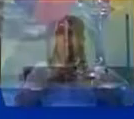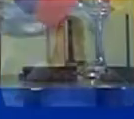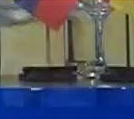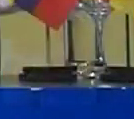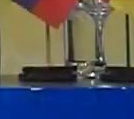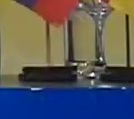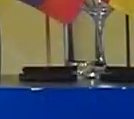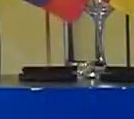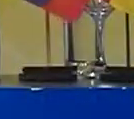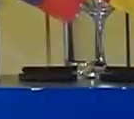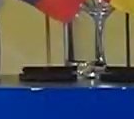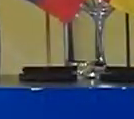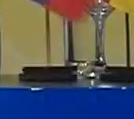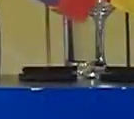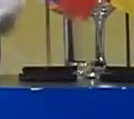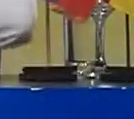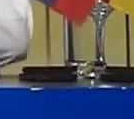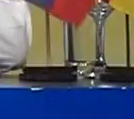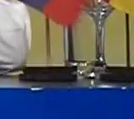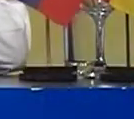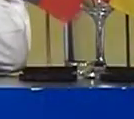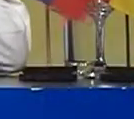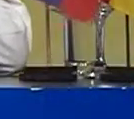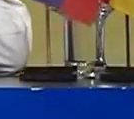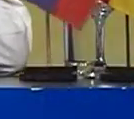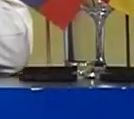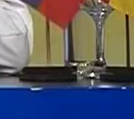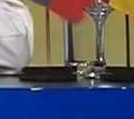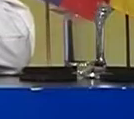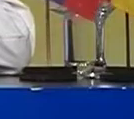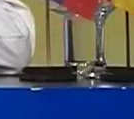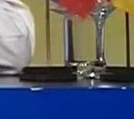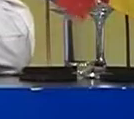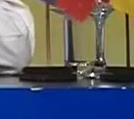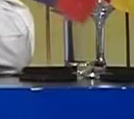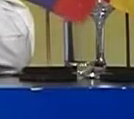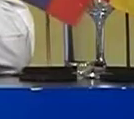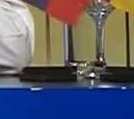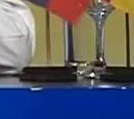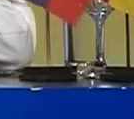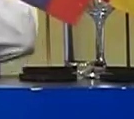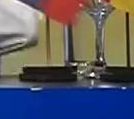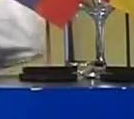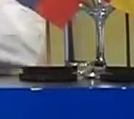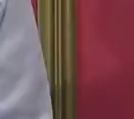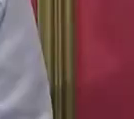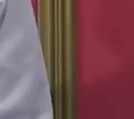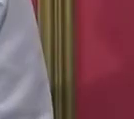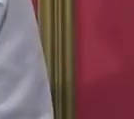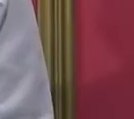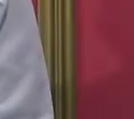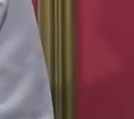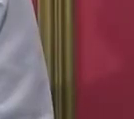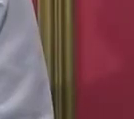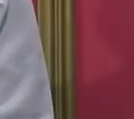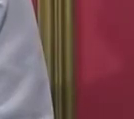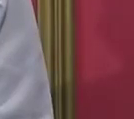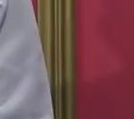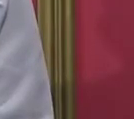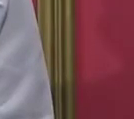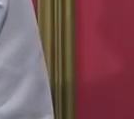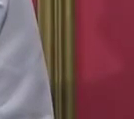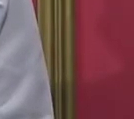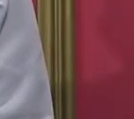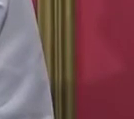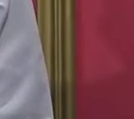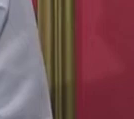te impresionó y que te gusta contar cuando estás predicando, fundando alguna misión nueva. Hay un testimonio